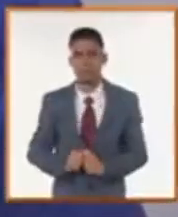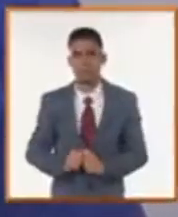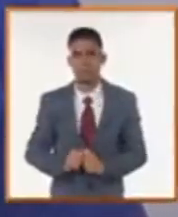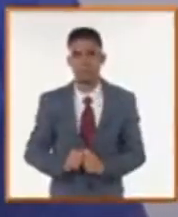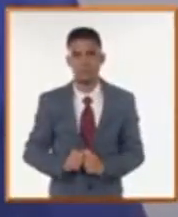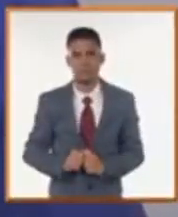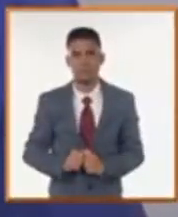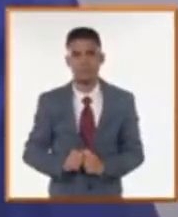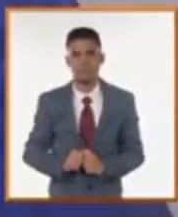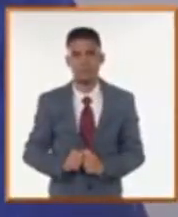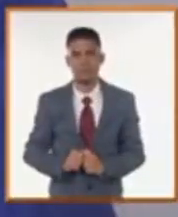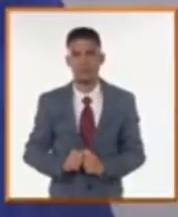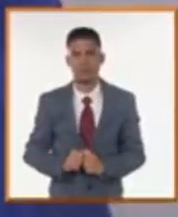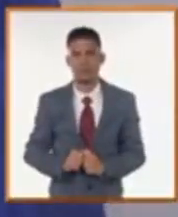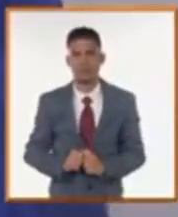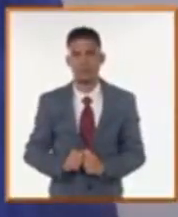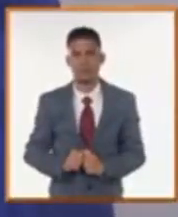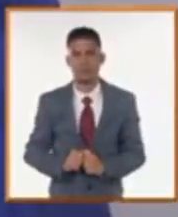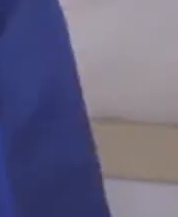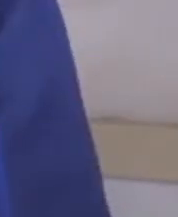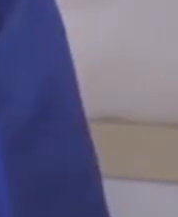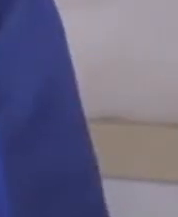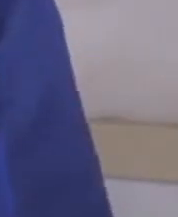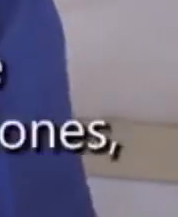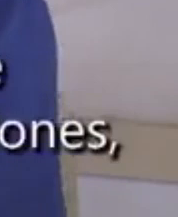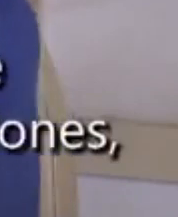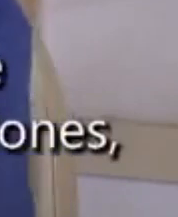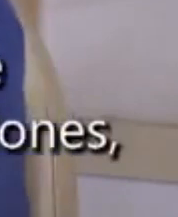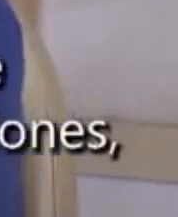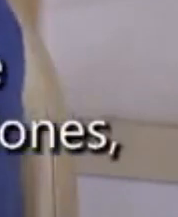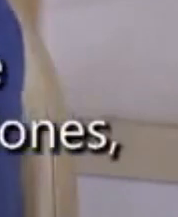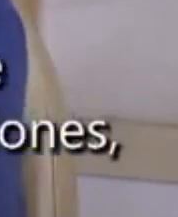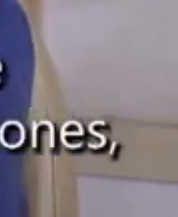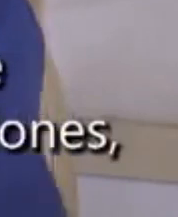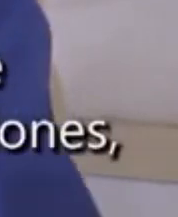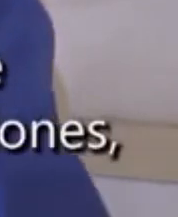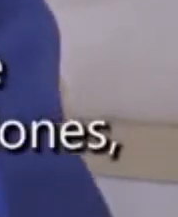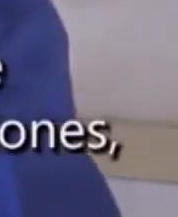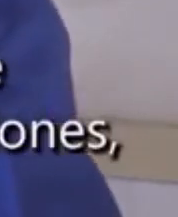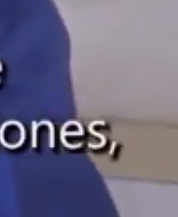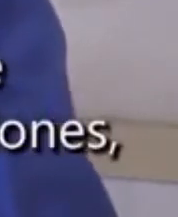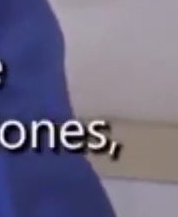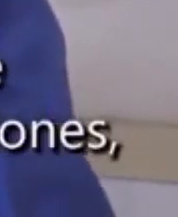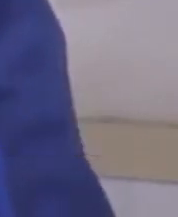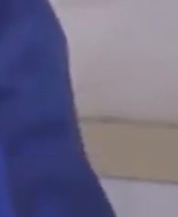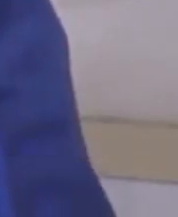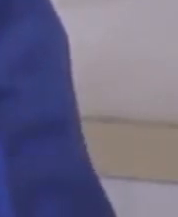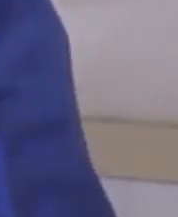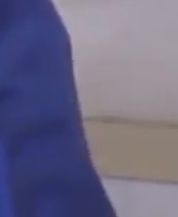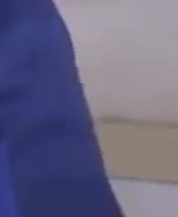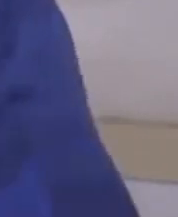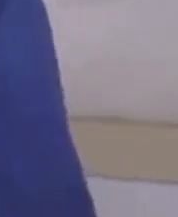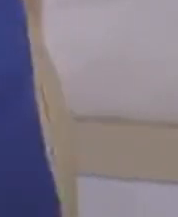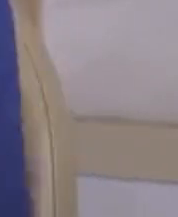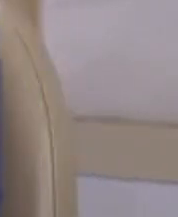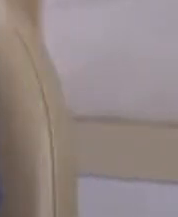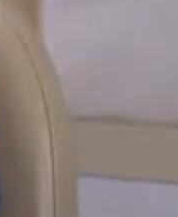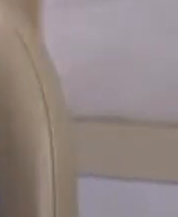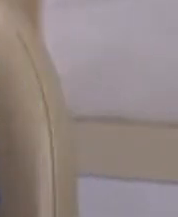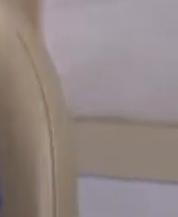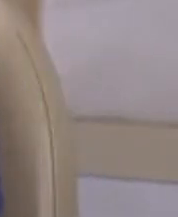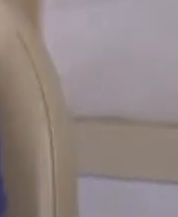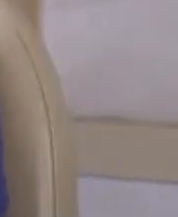Cuito Carnaval no se metió más ninguna unidad nueva, tirando aquellas que tenían participado en las operaciones. De